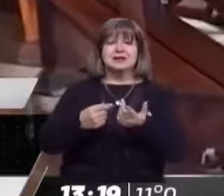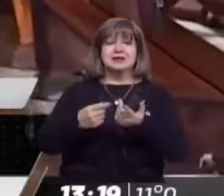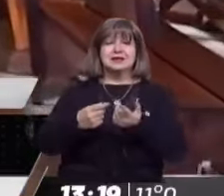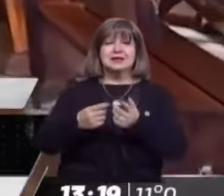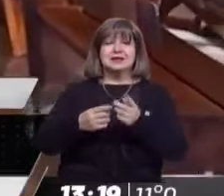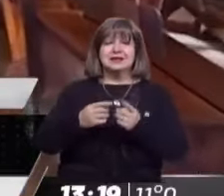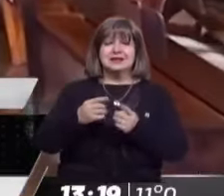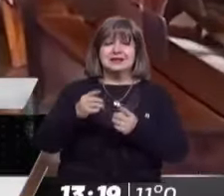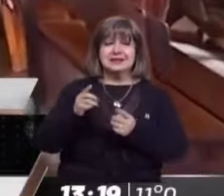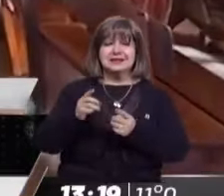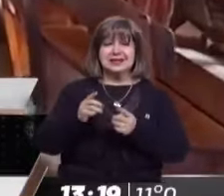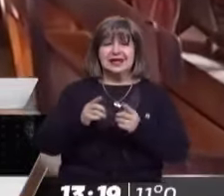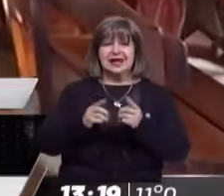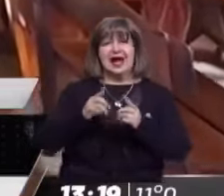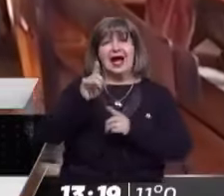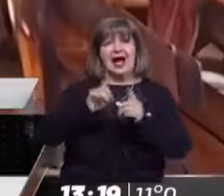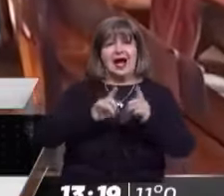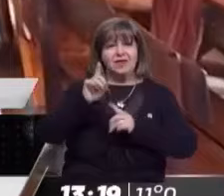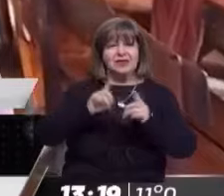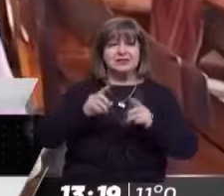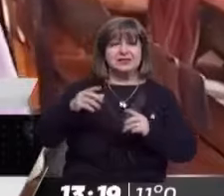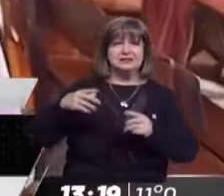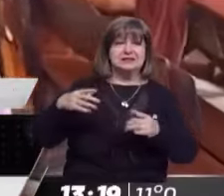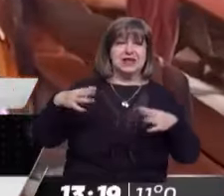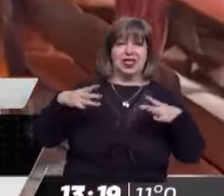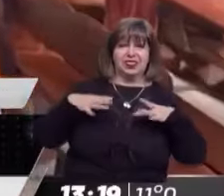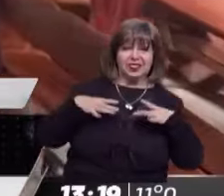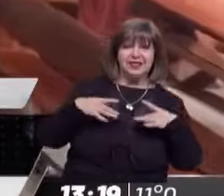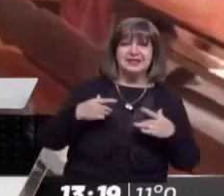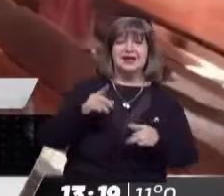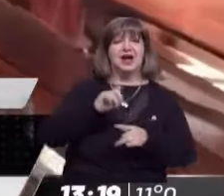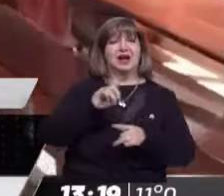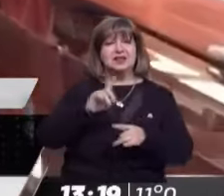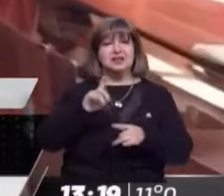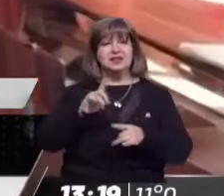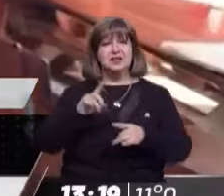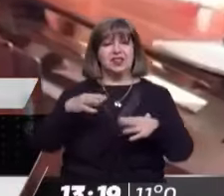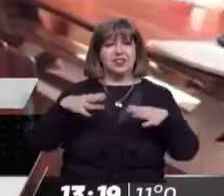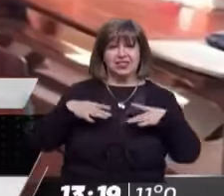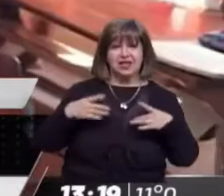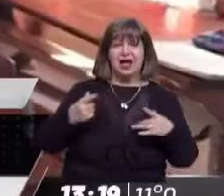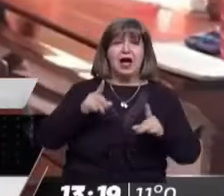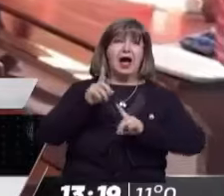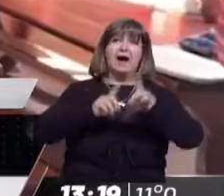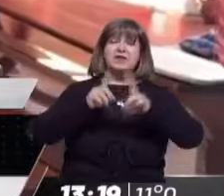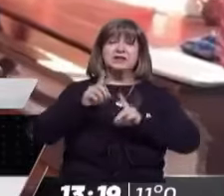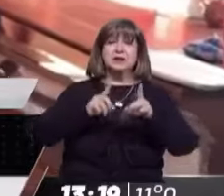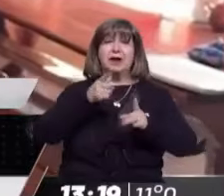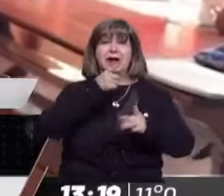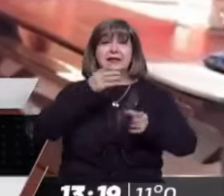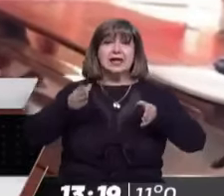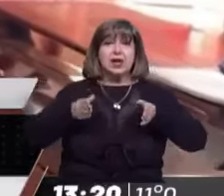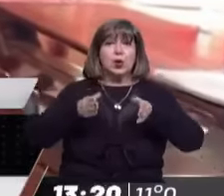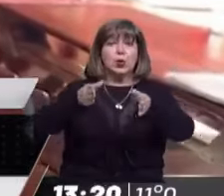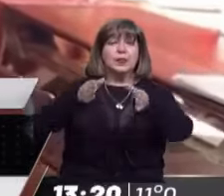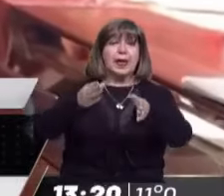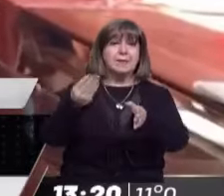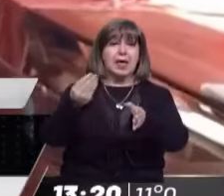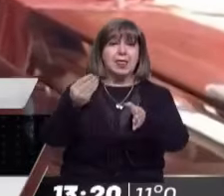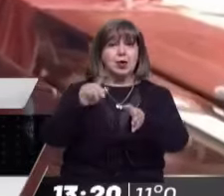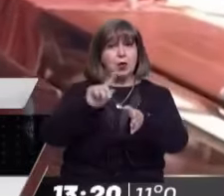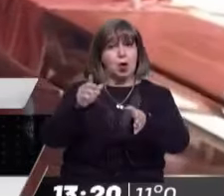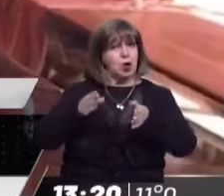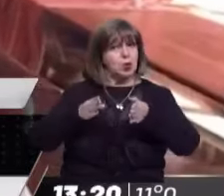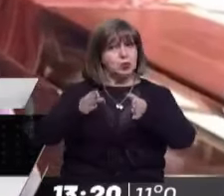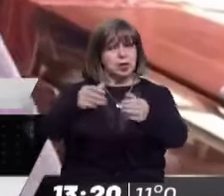medios vagos para llegar hasta acá, ¿no? Es verdad. Sí, es cierto. Les cuesta. Por ahí les cuesta y le tienen miedo a la ruta. Es cierto. Pero la ruta está bonita, está buena. Está en